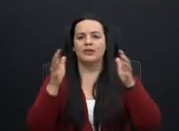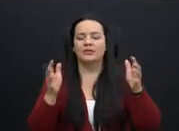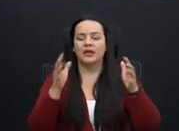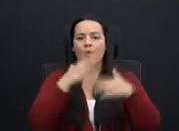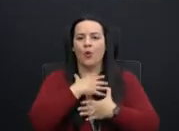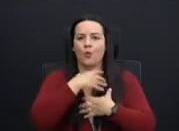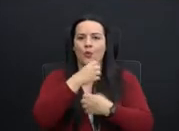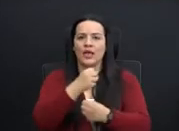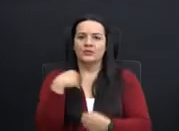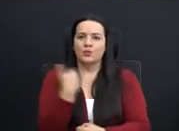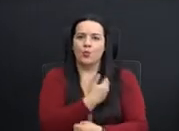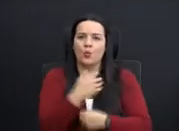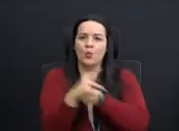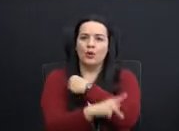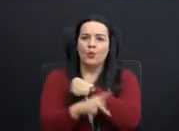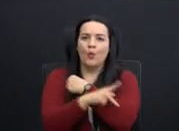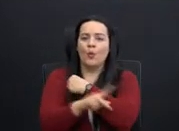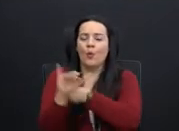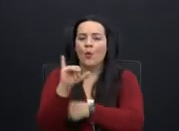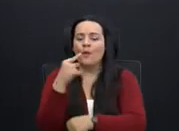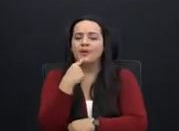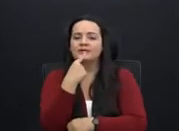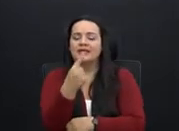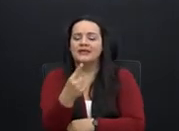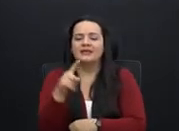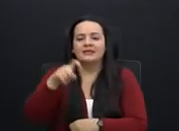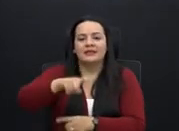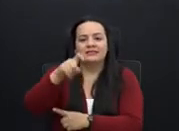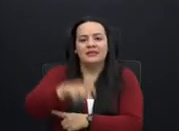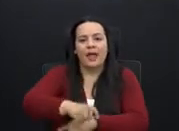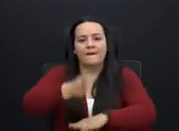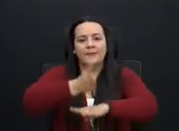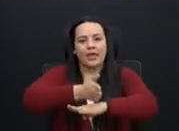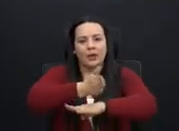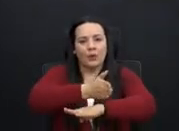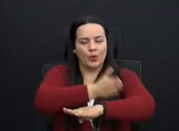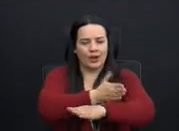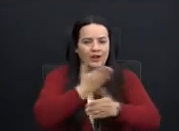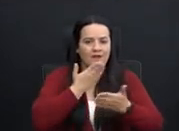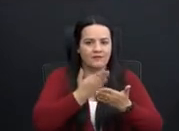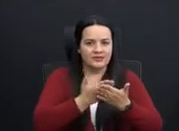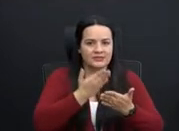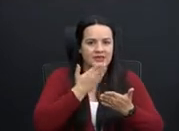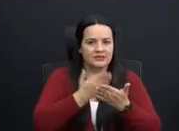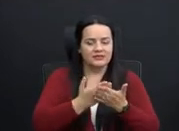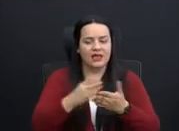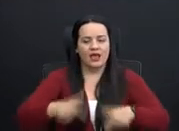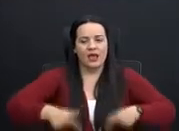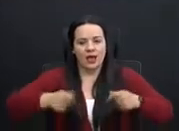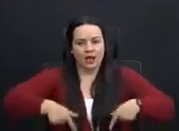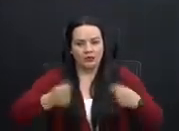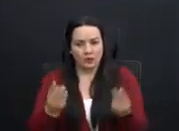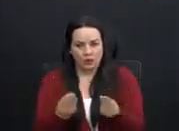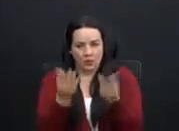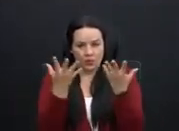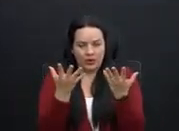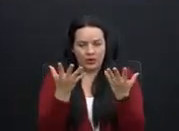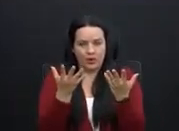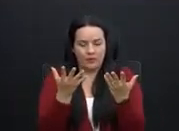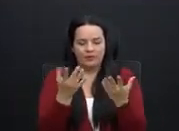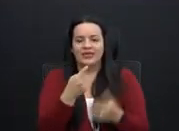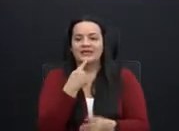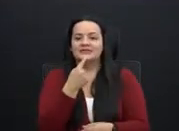país, así como se señala la necesidad de mejorar la eficiencia en gasto público. Y